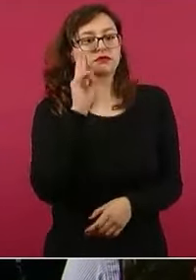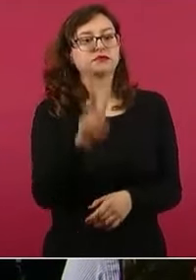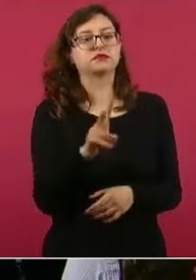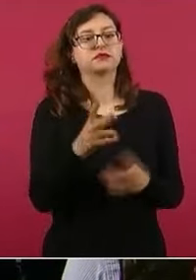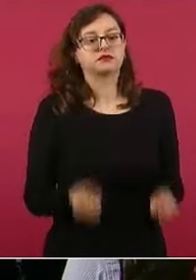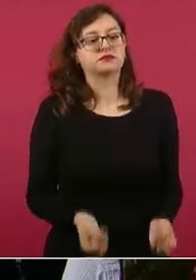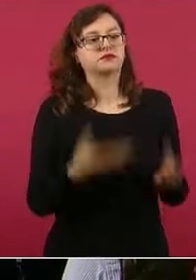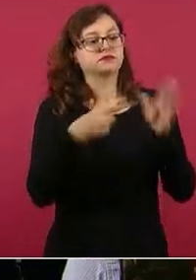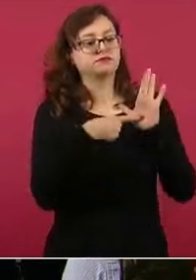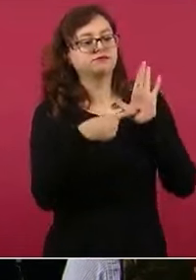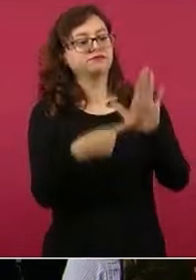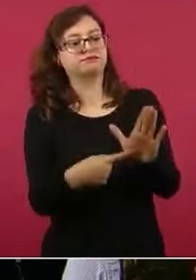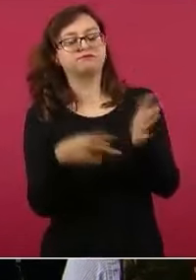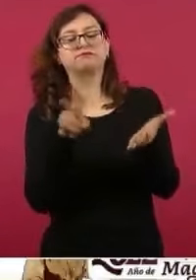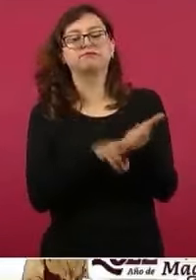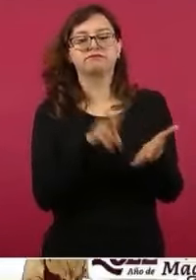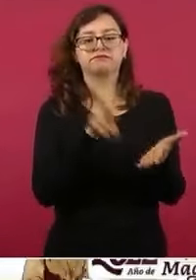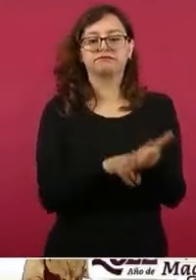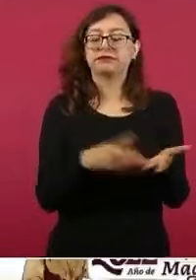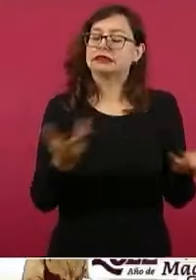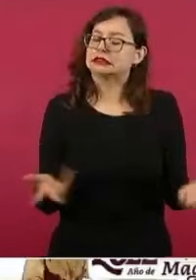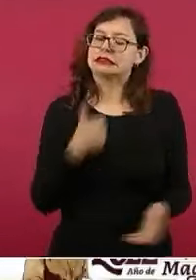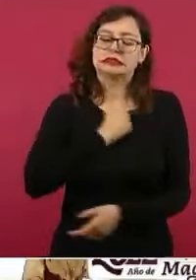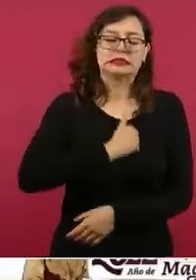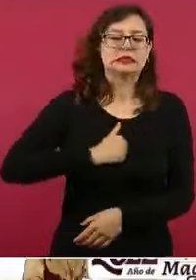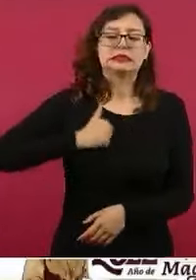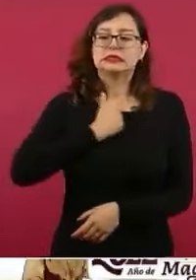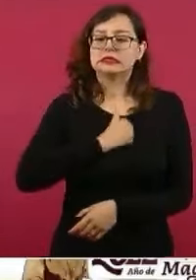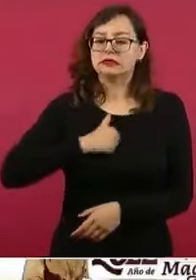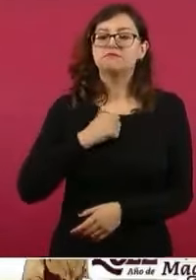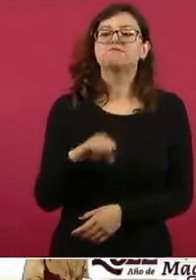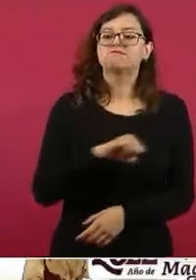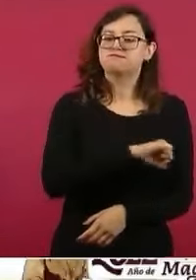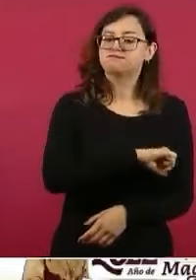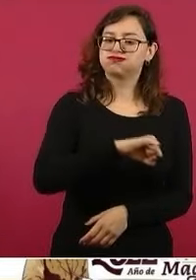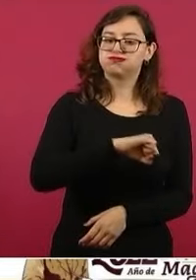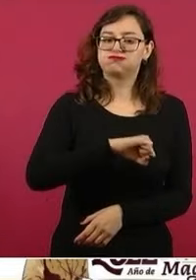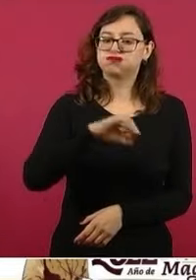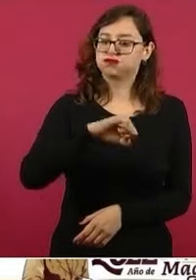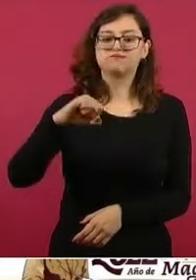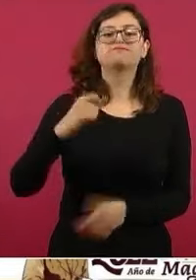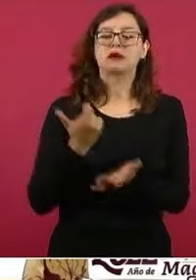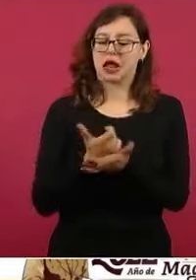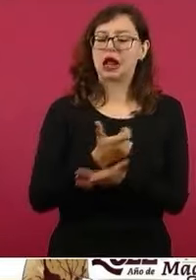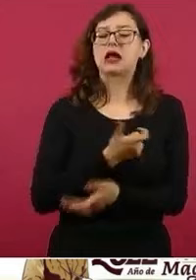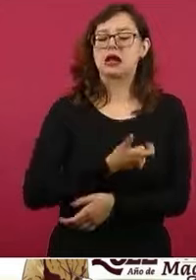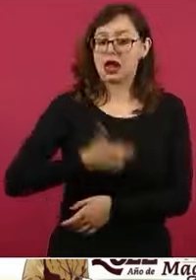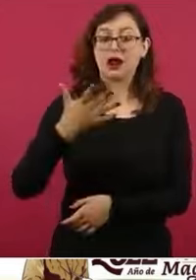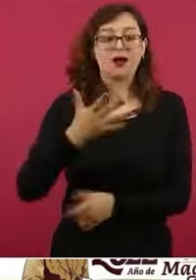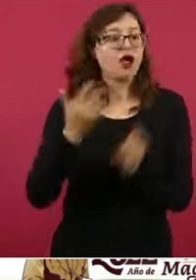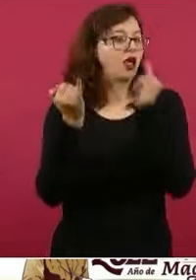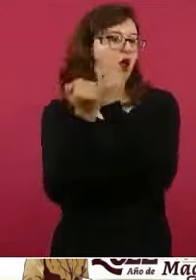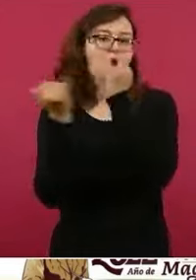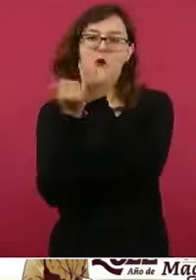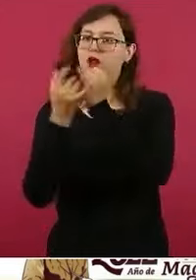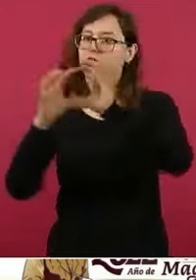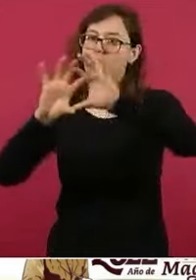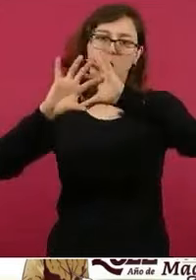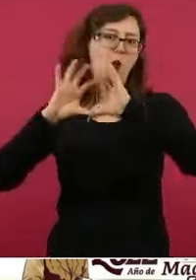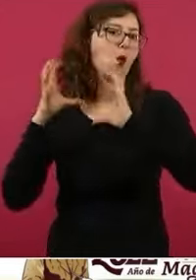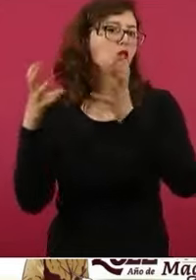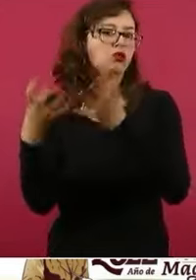que lamentablemente, igual que en todo el mundo, tiene una tendencia de presión a la alta. Ahí se ve cómo ha